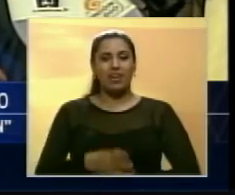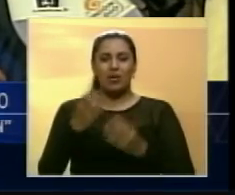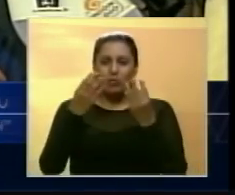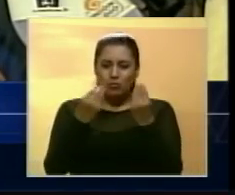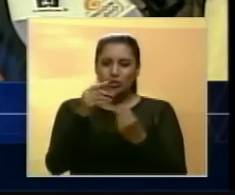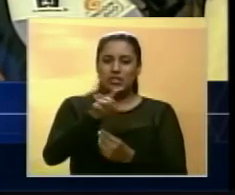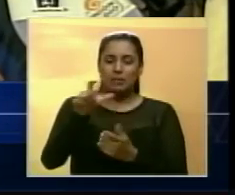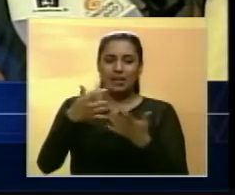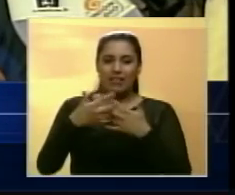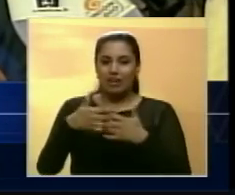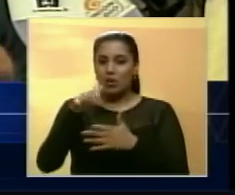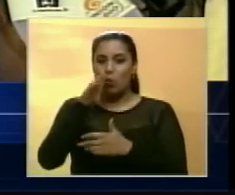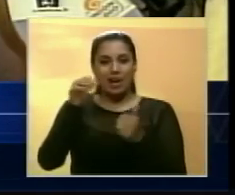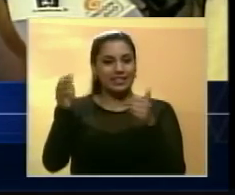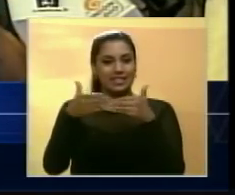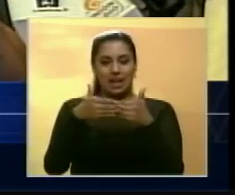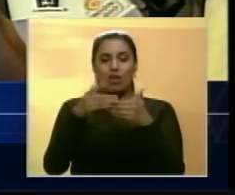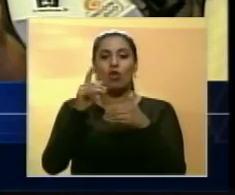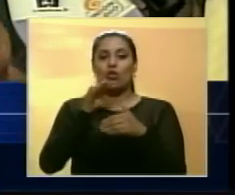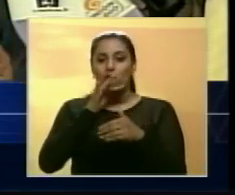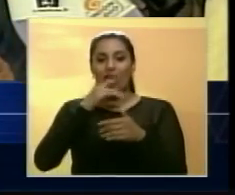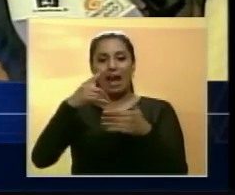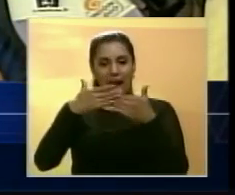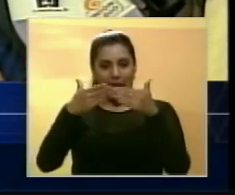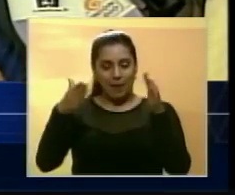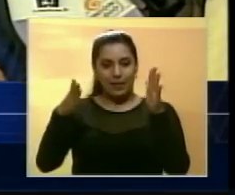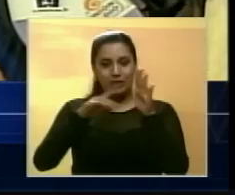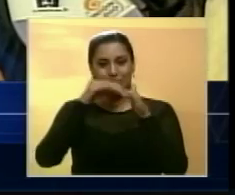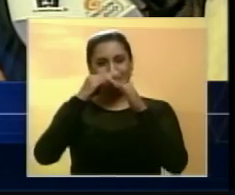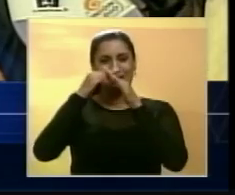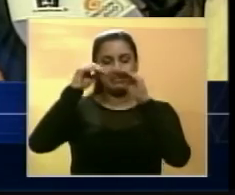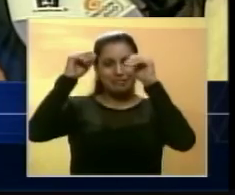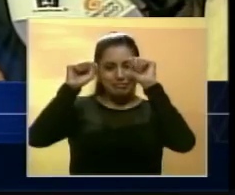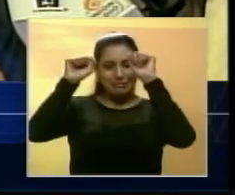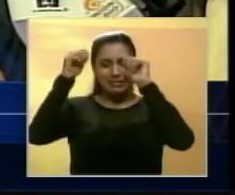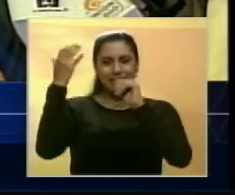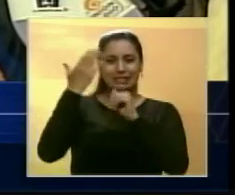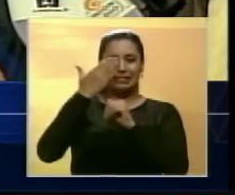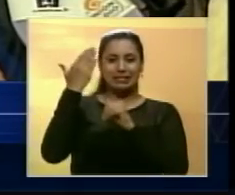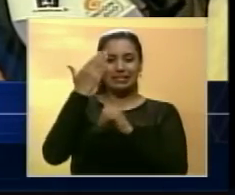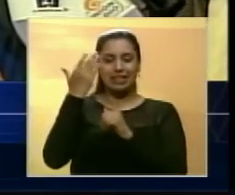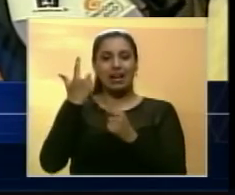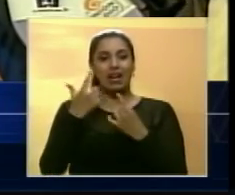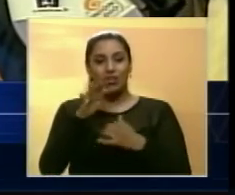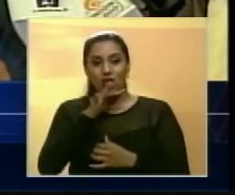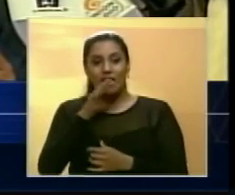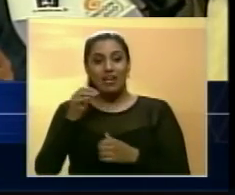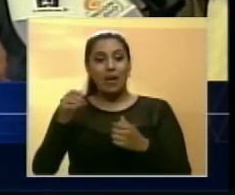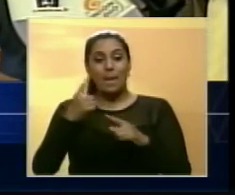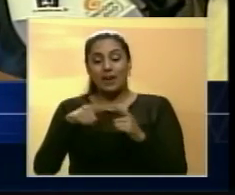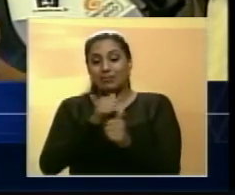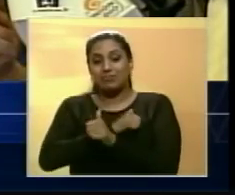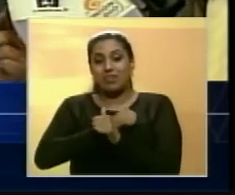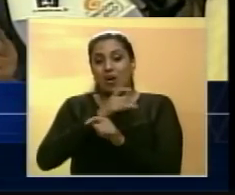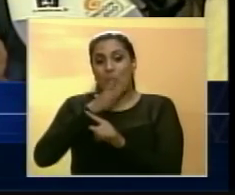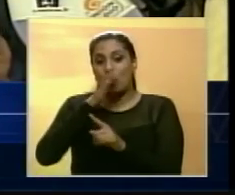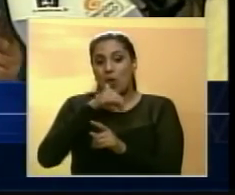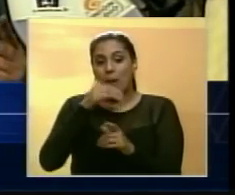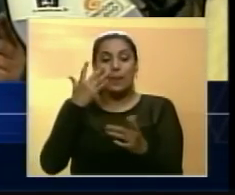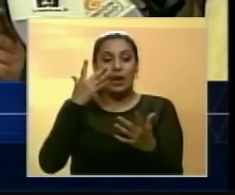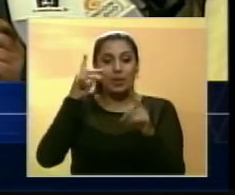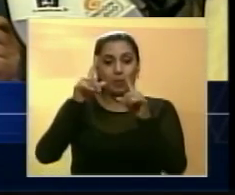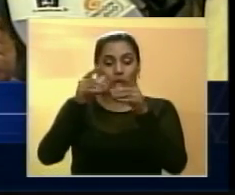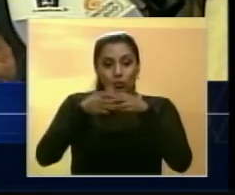muchísimas empresas que no están cerradas, que no bajaron su Santa María completamente, que están dejando de tener actividades porque por lo menos el sector